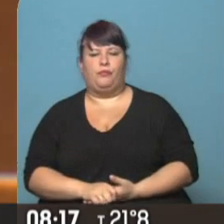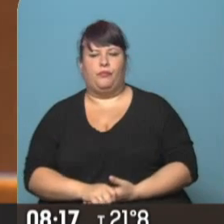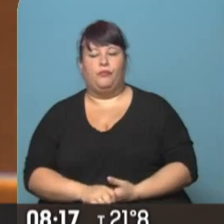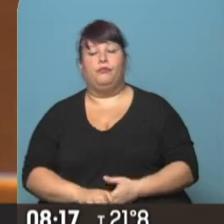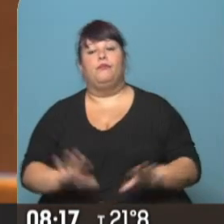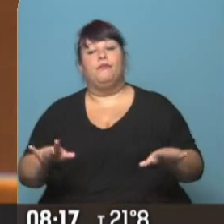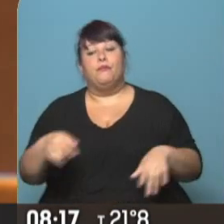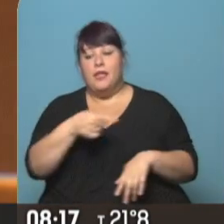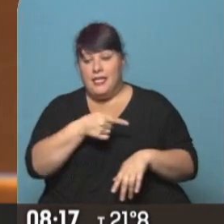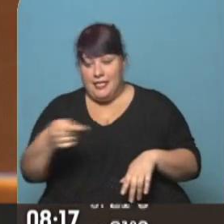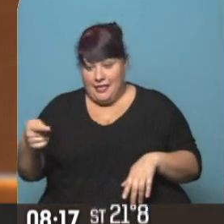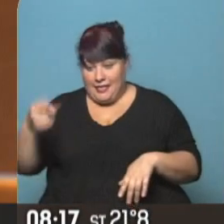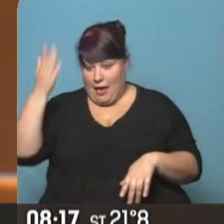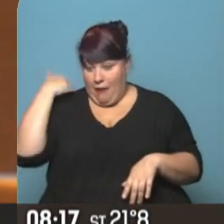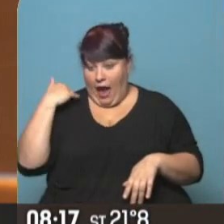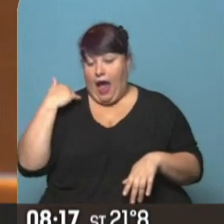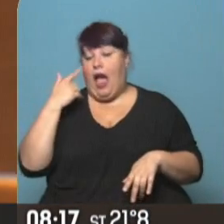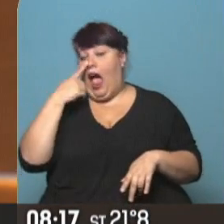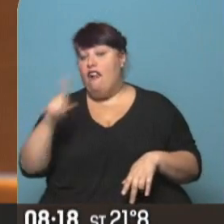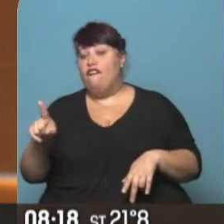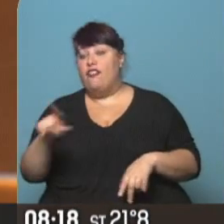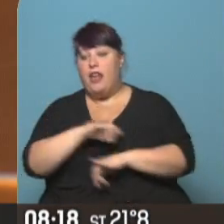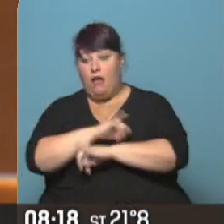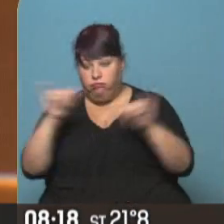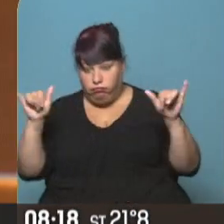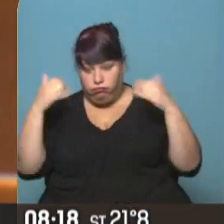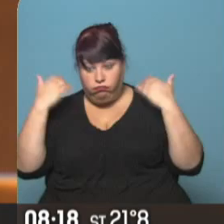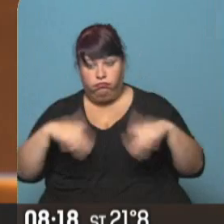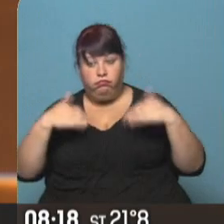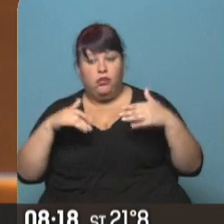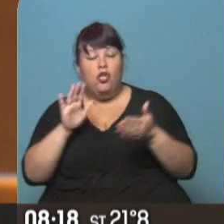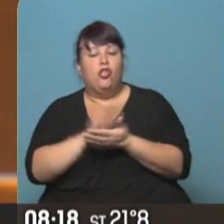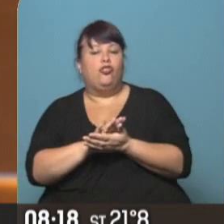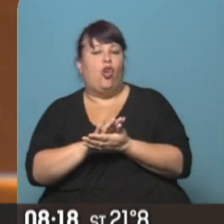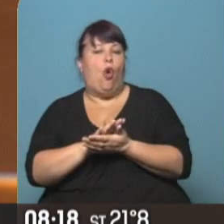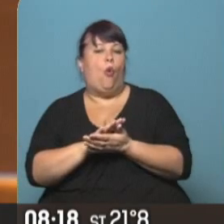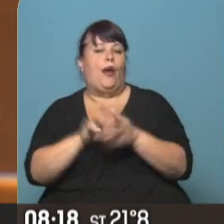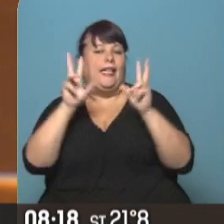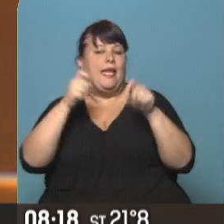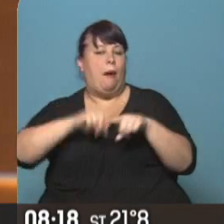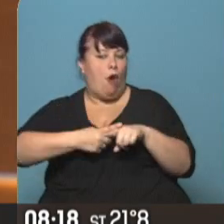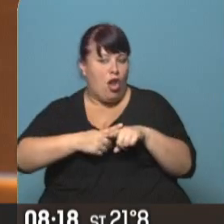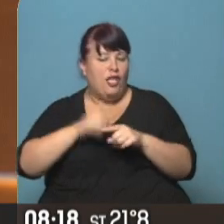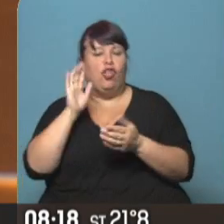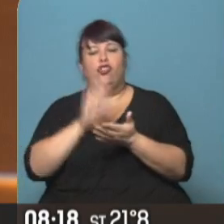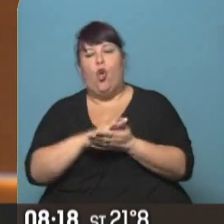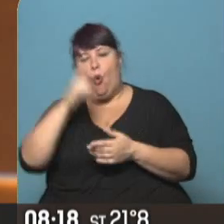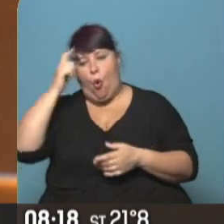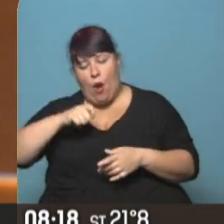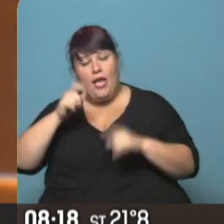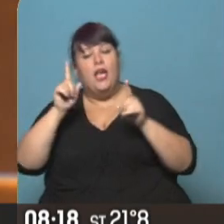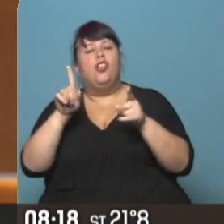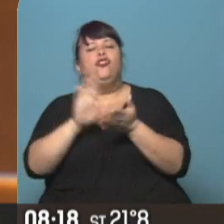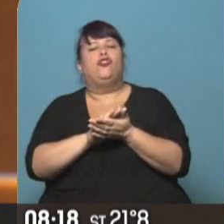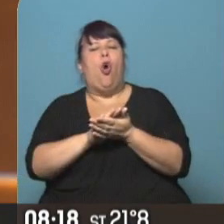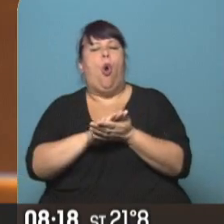y la semana pasada terminó con una noticia fuerte en lo que tiene que ver con lo político en lo que tiene que ver con lo judicial como fue